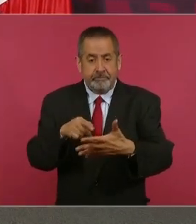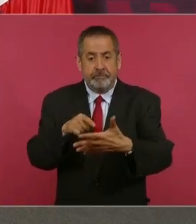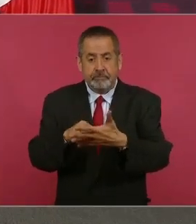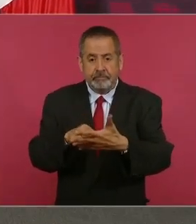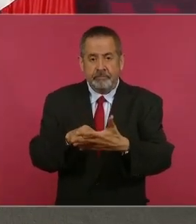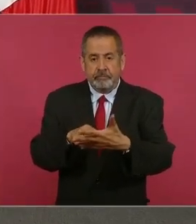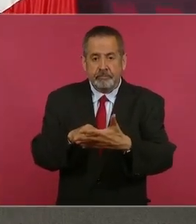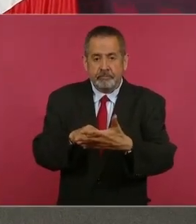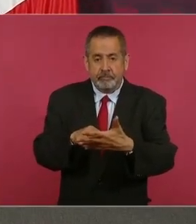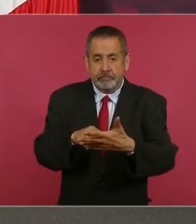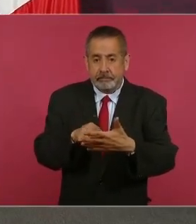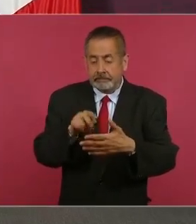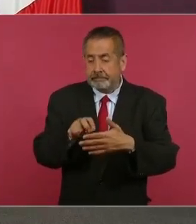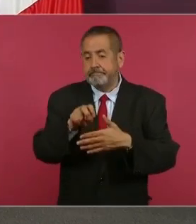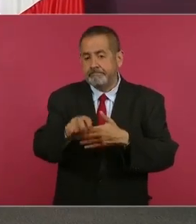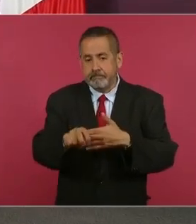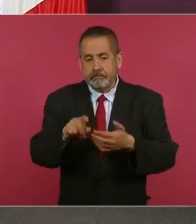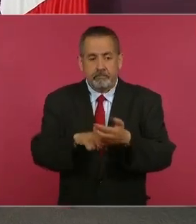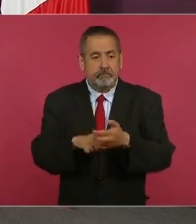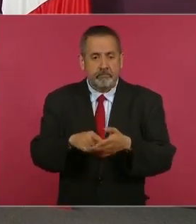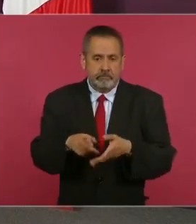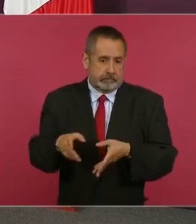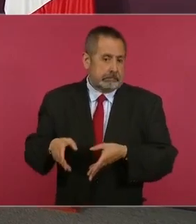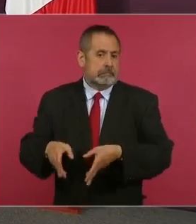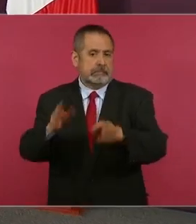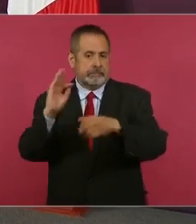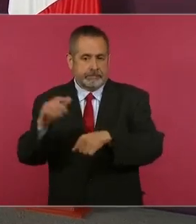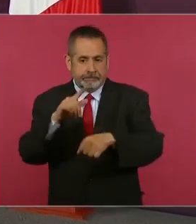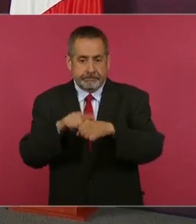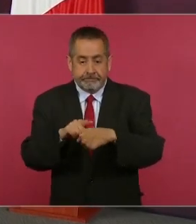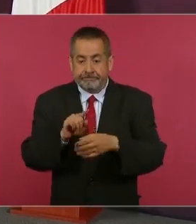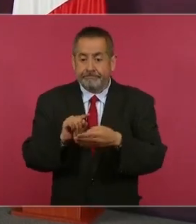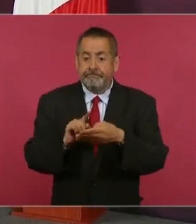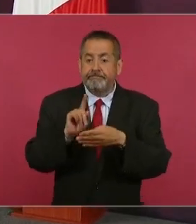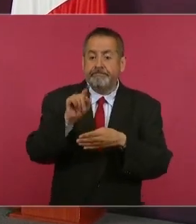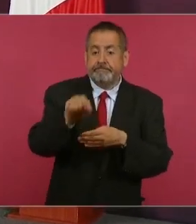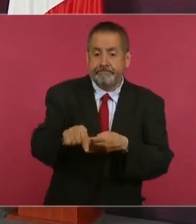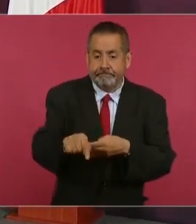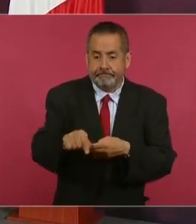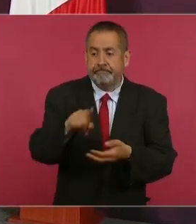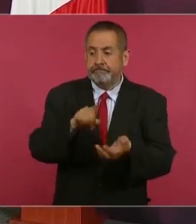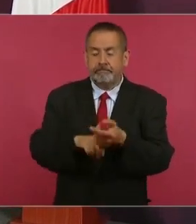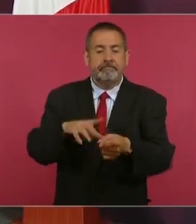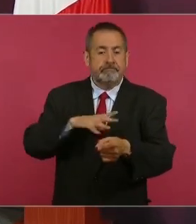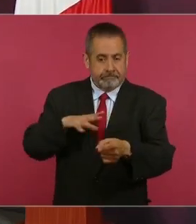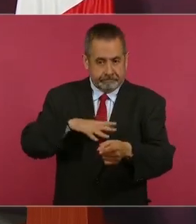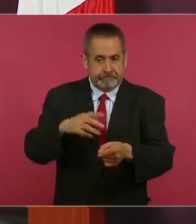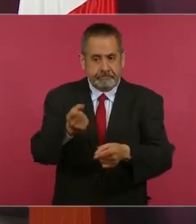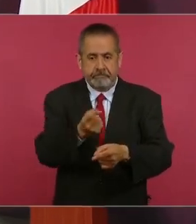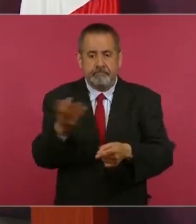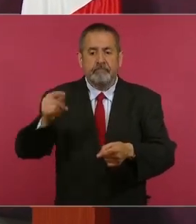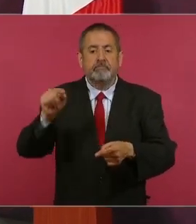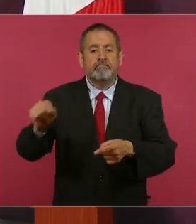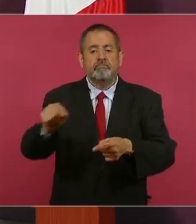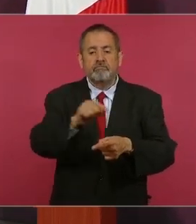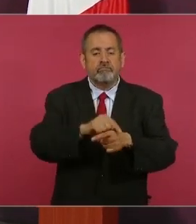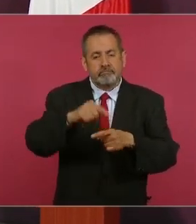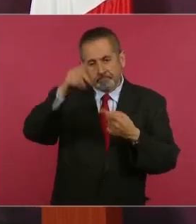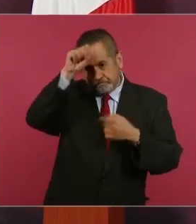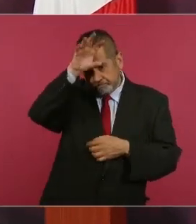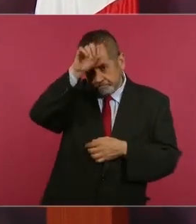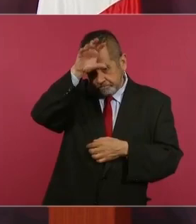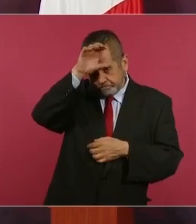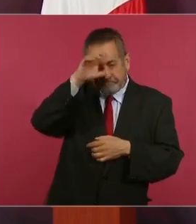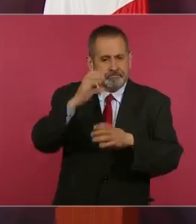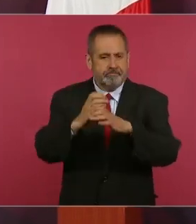la última ruptura, esto por la federal, y ahí encontramos a unos mineros